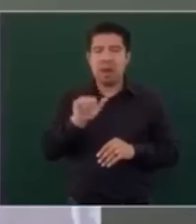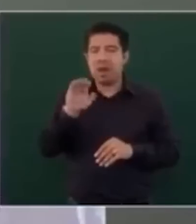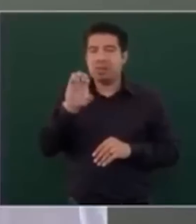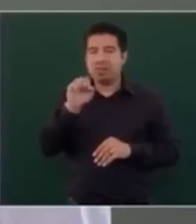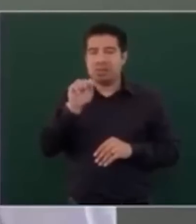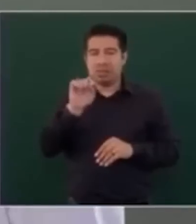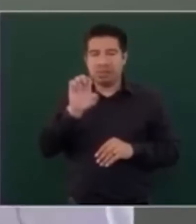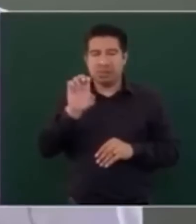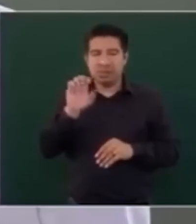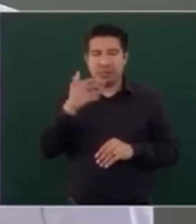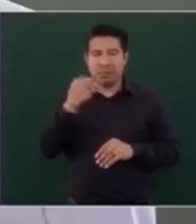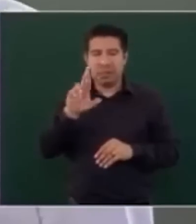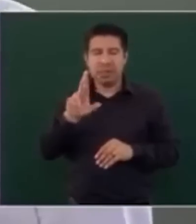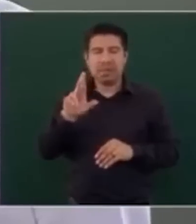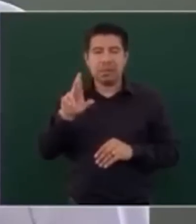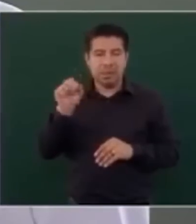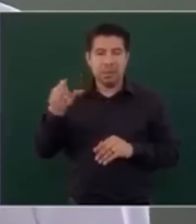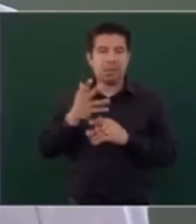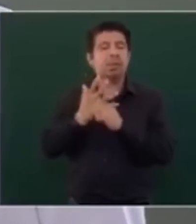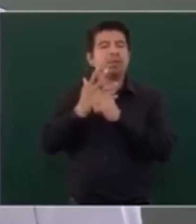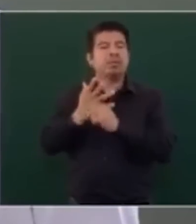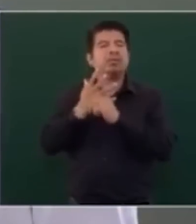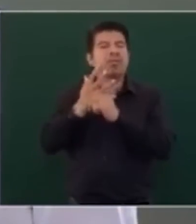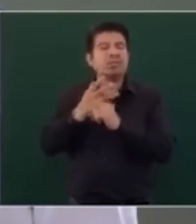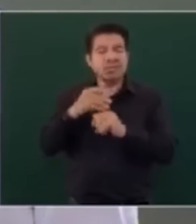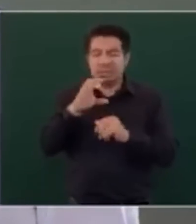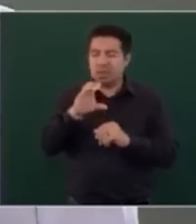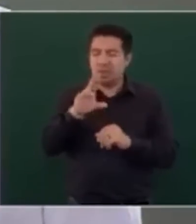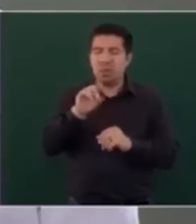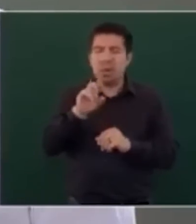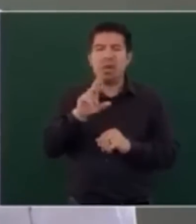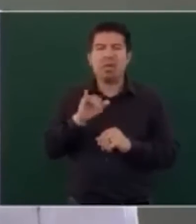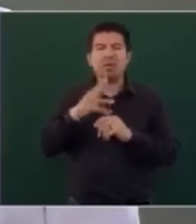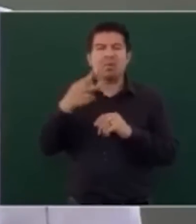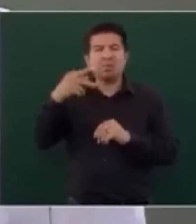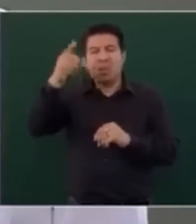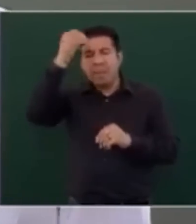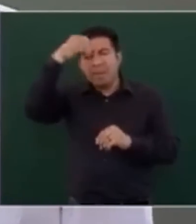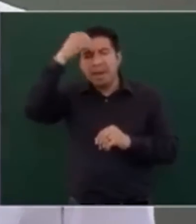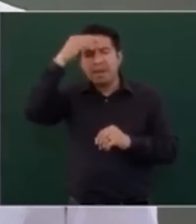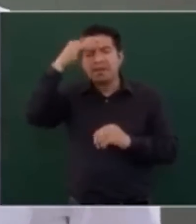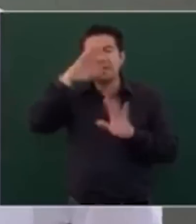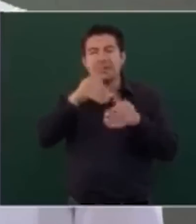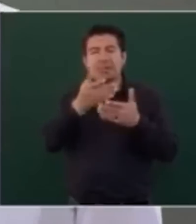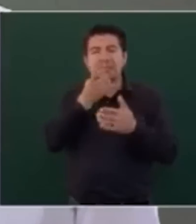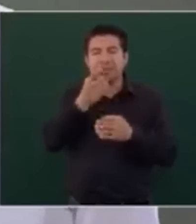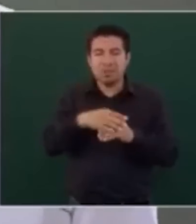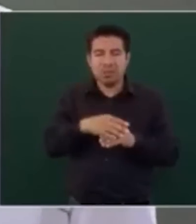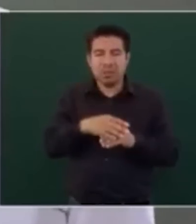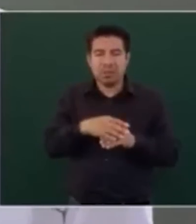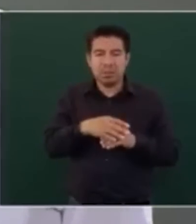Cuadri? Entre otras cosas, dice: si no existiera